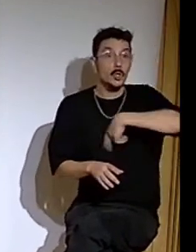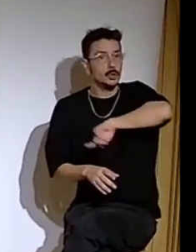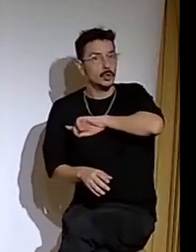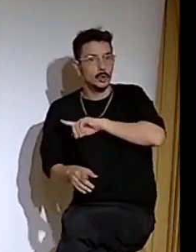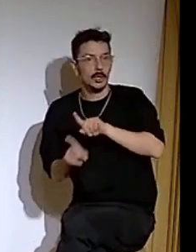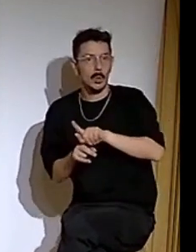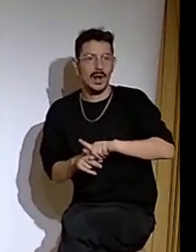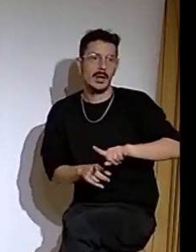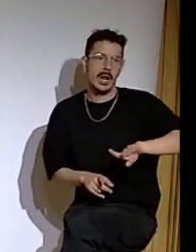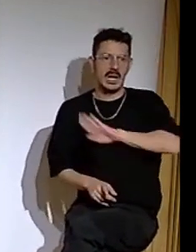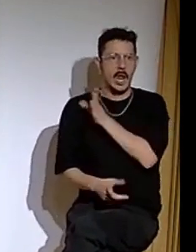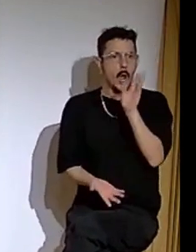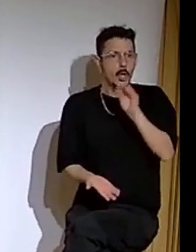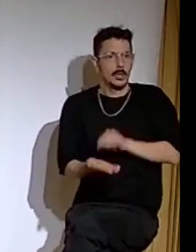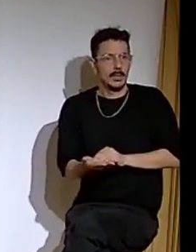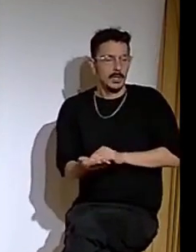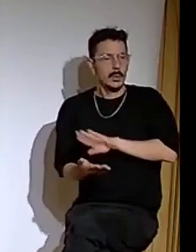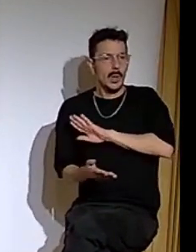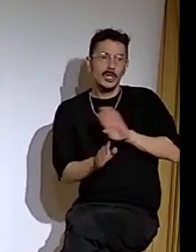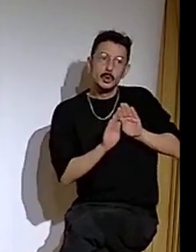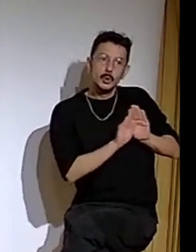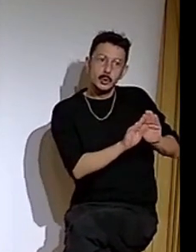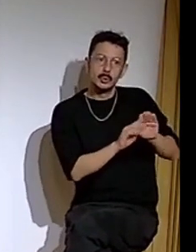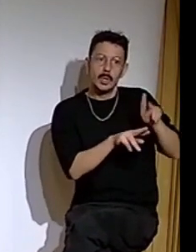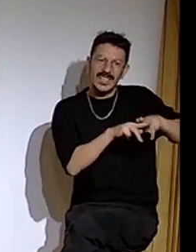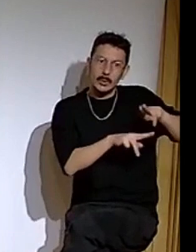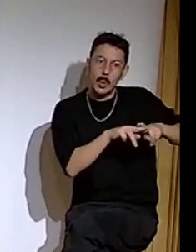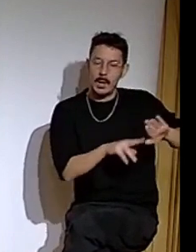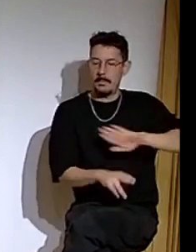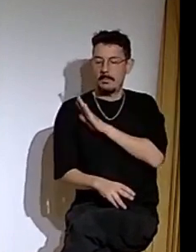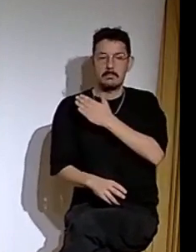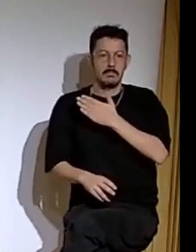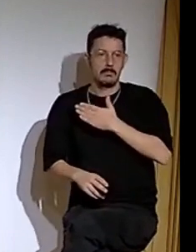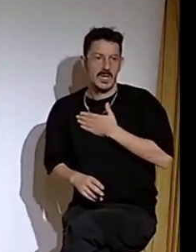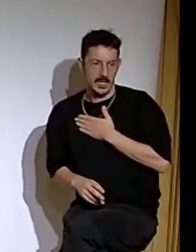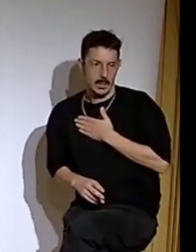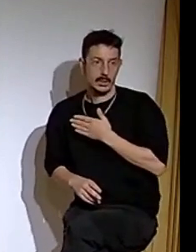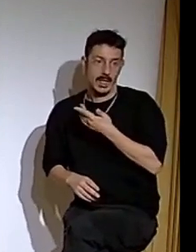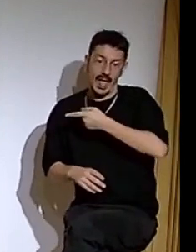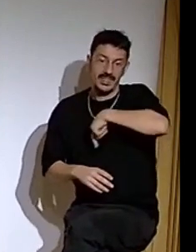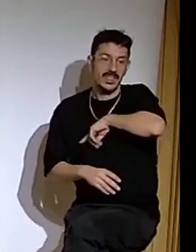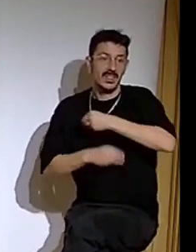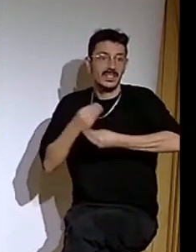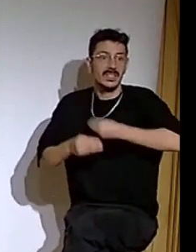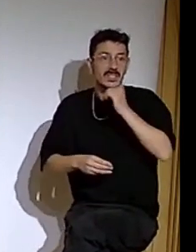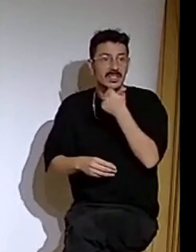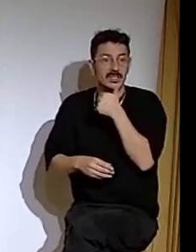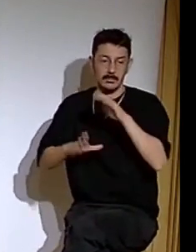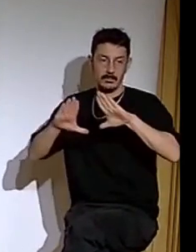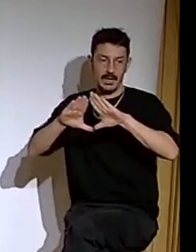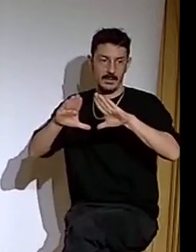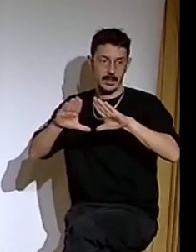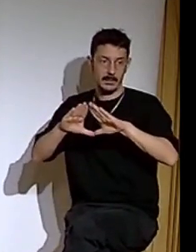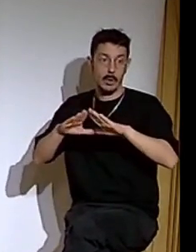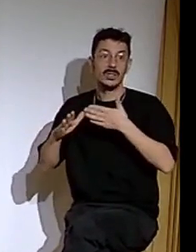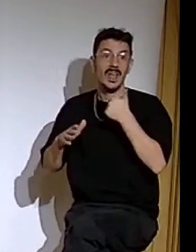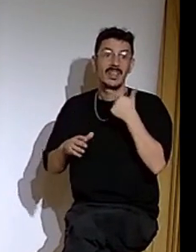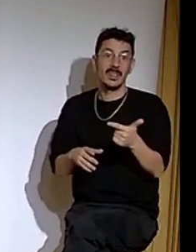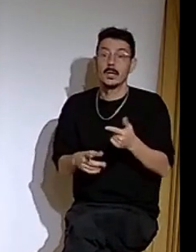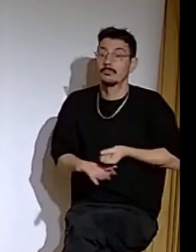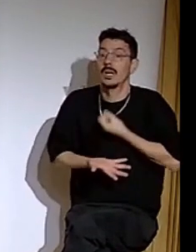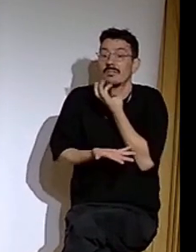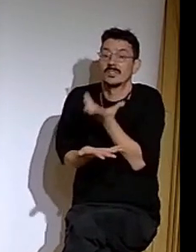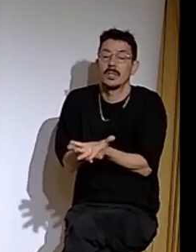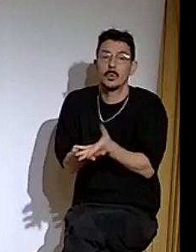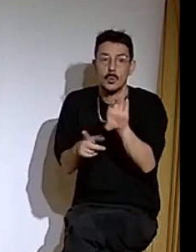una realidad apropiación es algo que hace el feminismo de una manifestación cultural